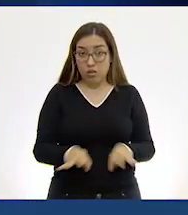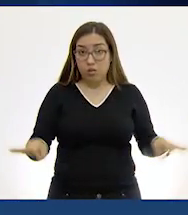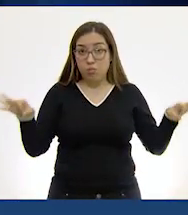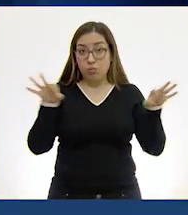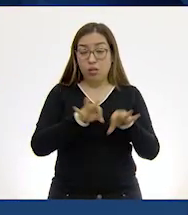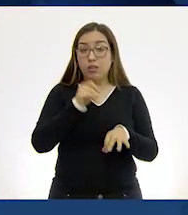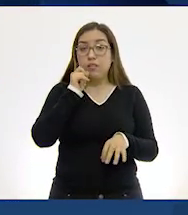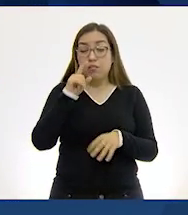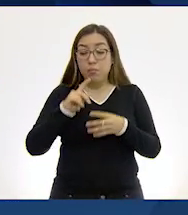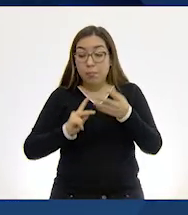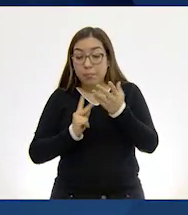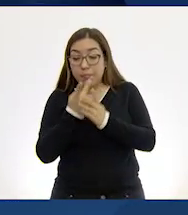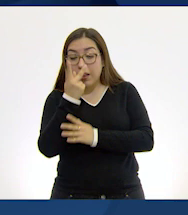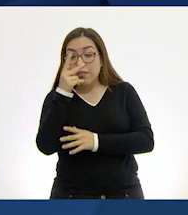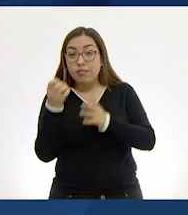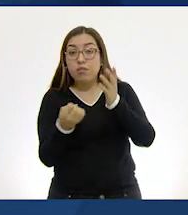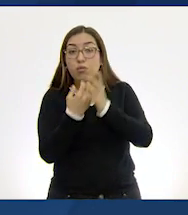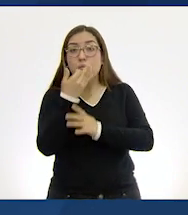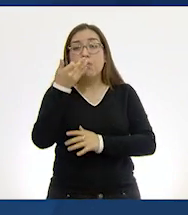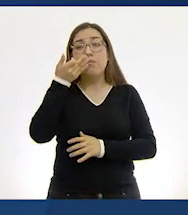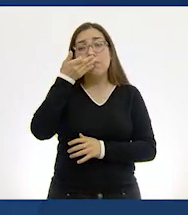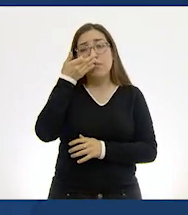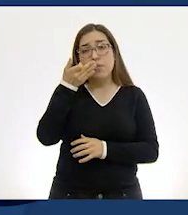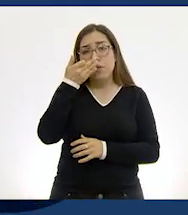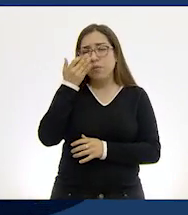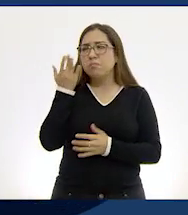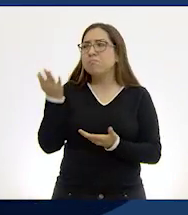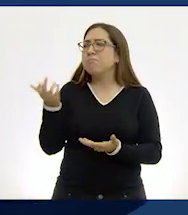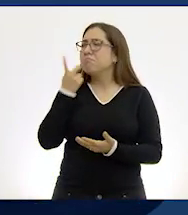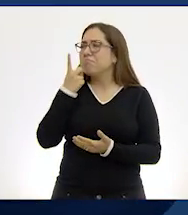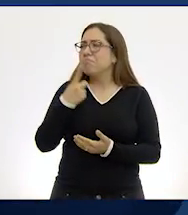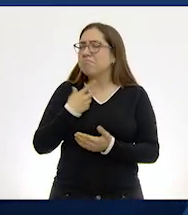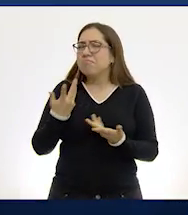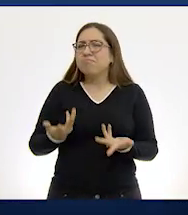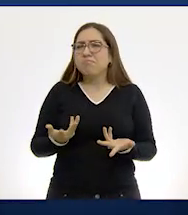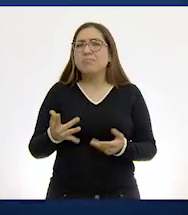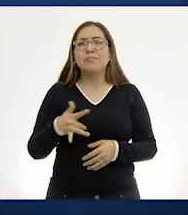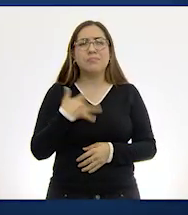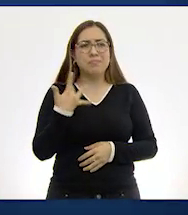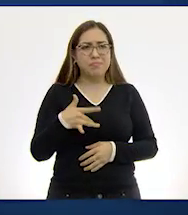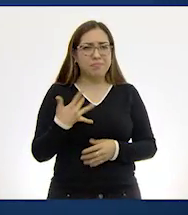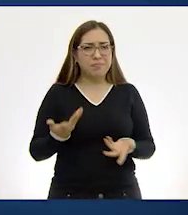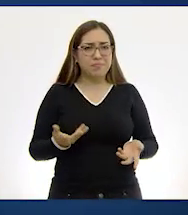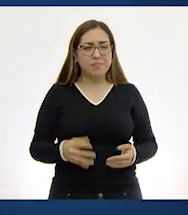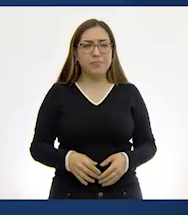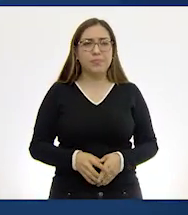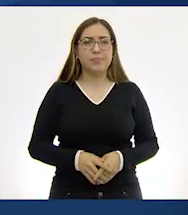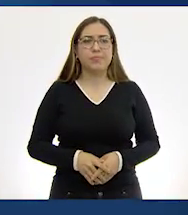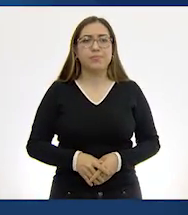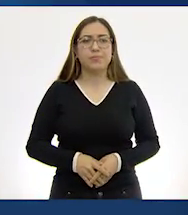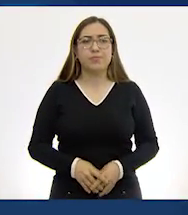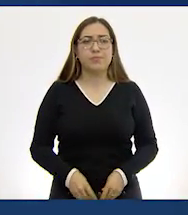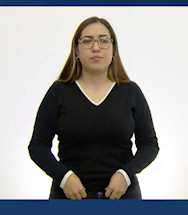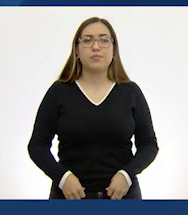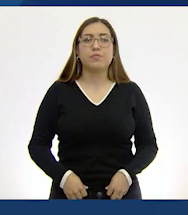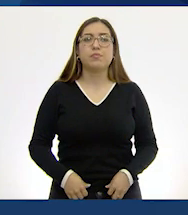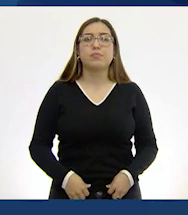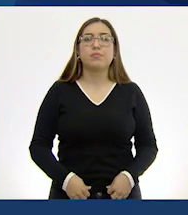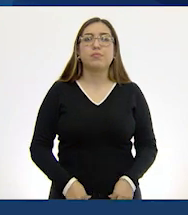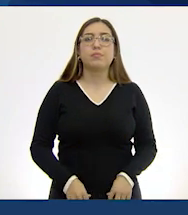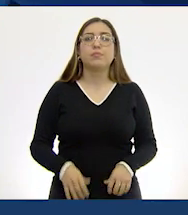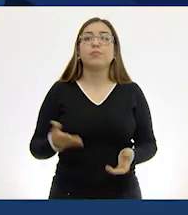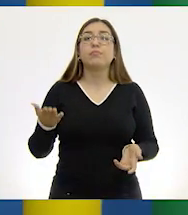plantas con flores. María, ¿qué me puedes decir de esto que acabas de hacernos favor de leer? Ah,